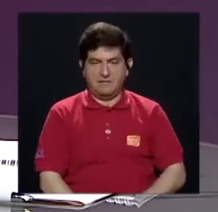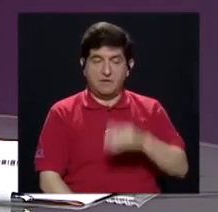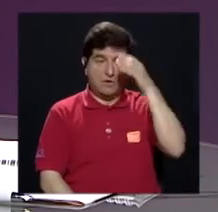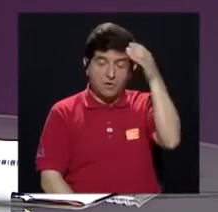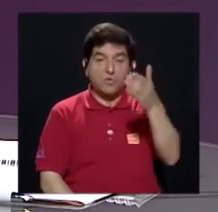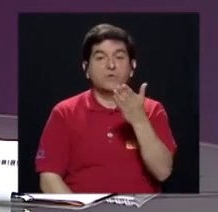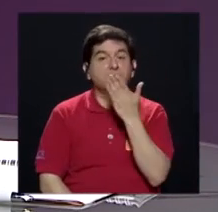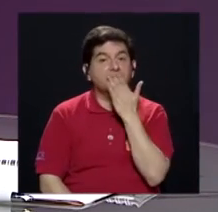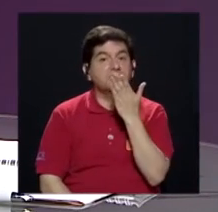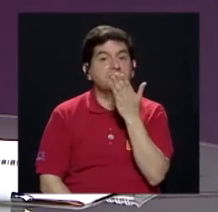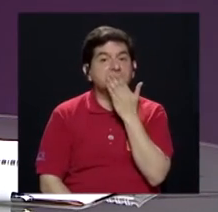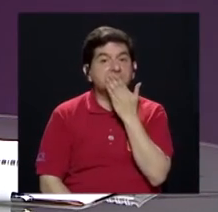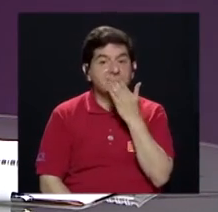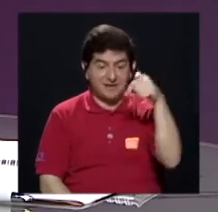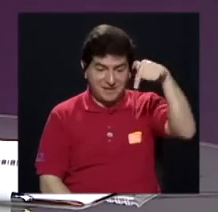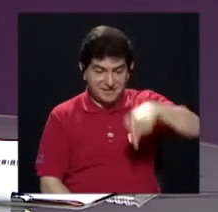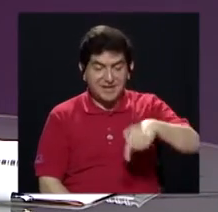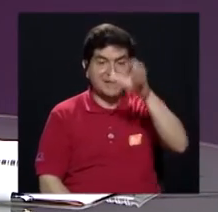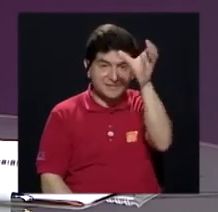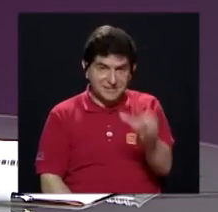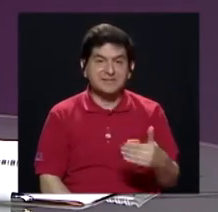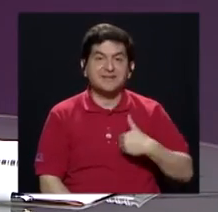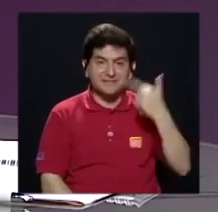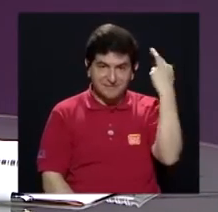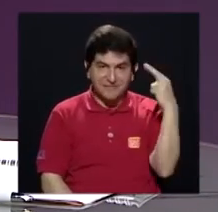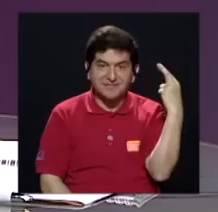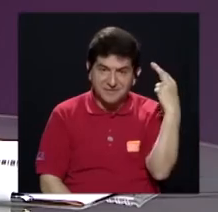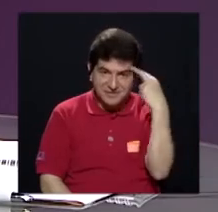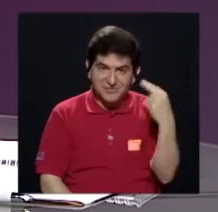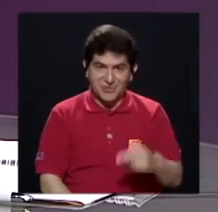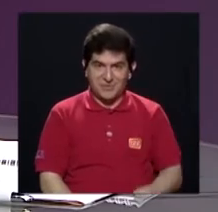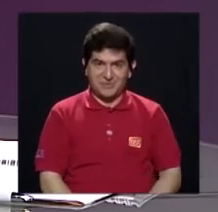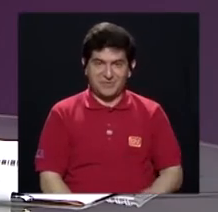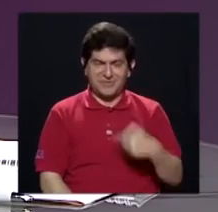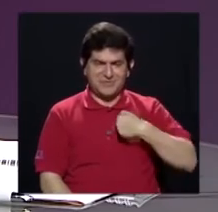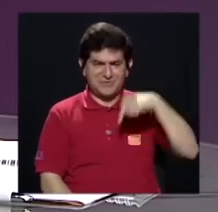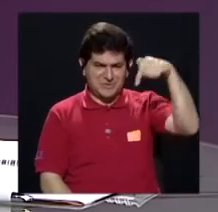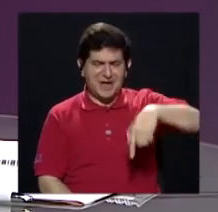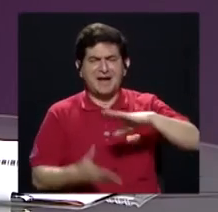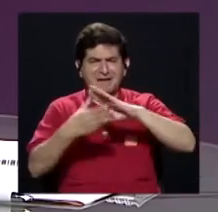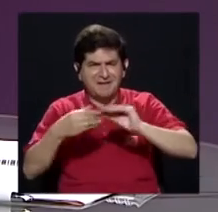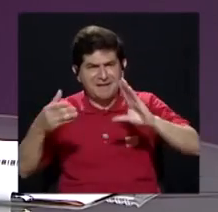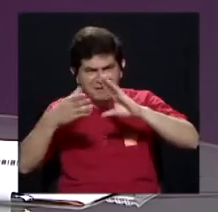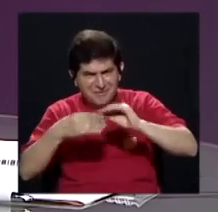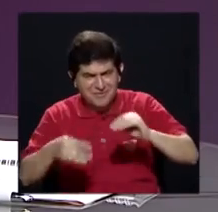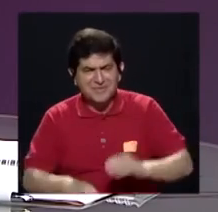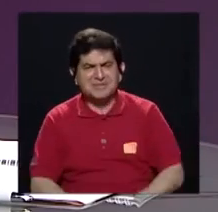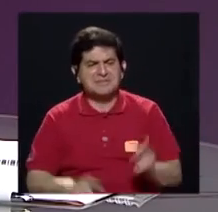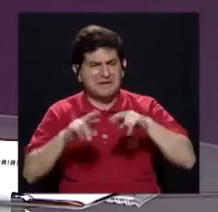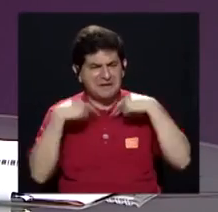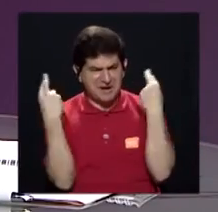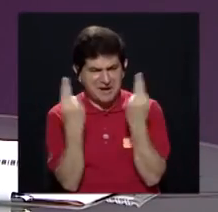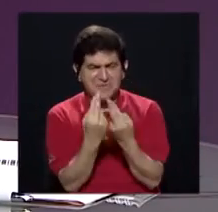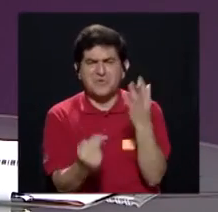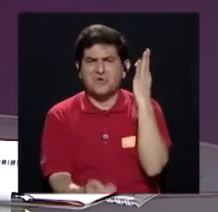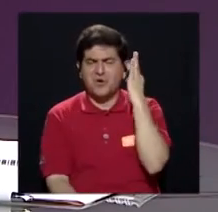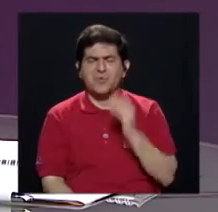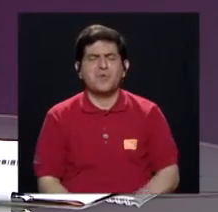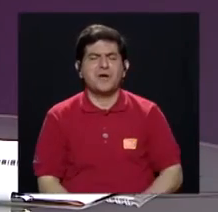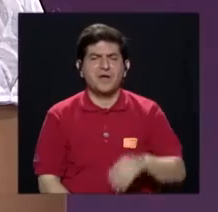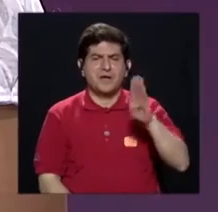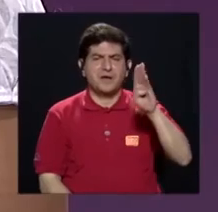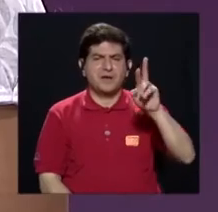culturas indígenas de nuestro continente tenían razón. Yo cuando comenté aquí eso, estábamos en una reunión con mujeres bribris